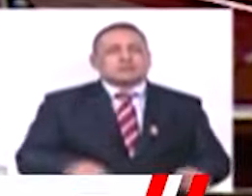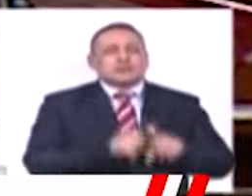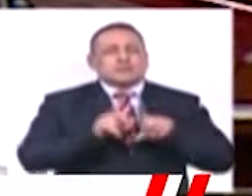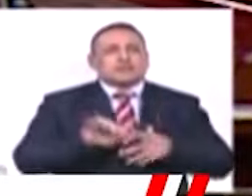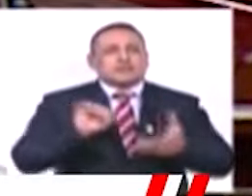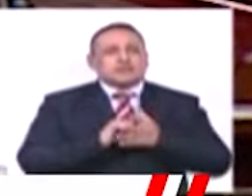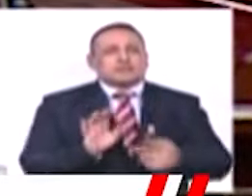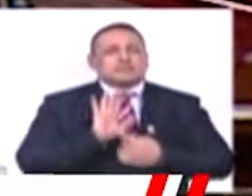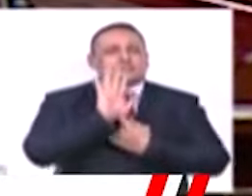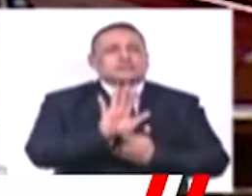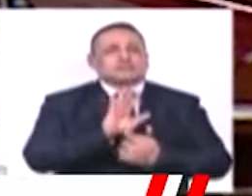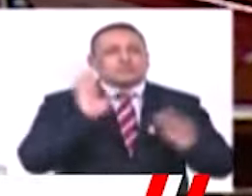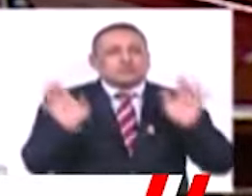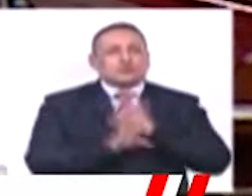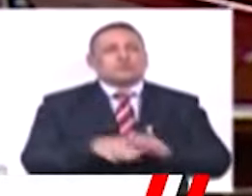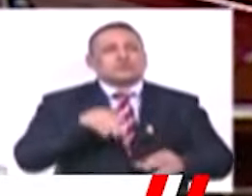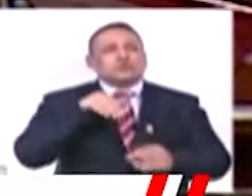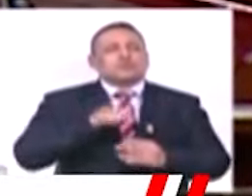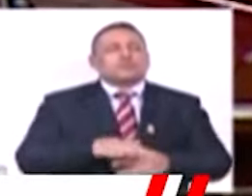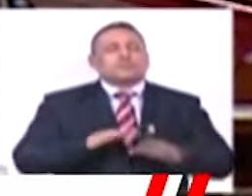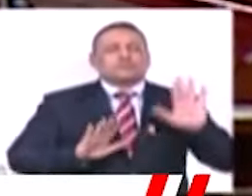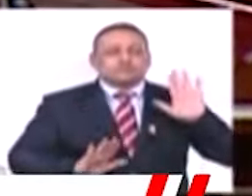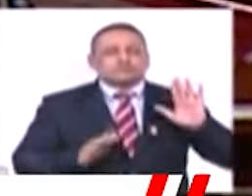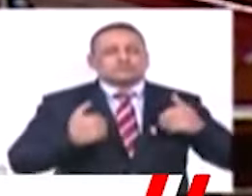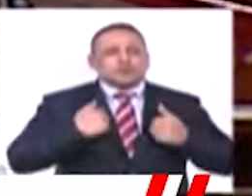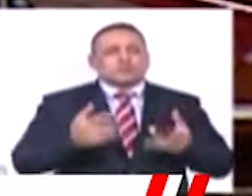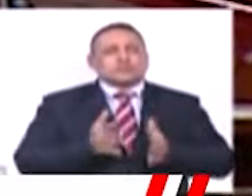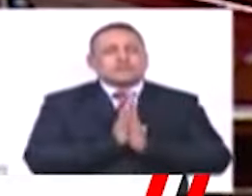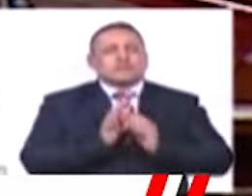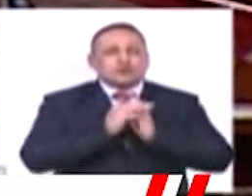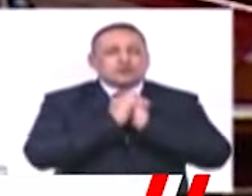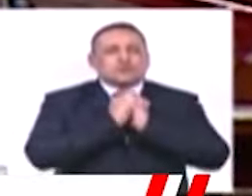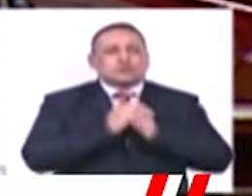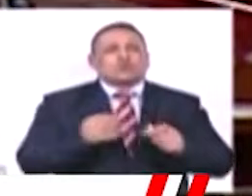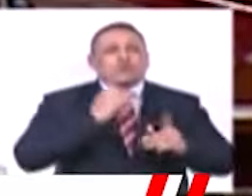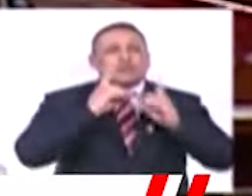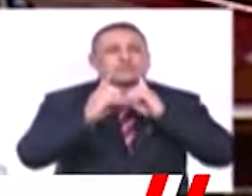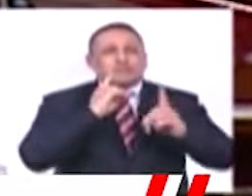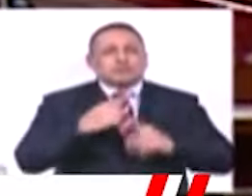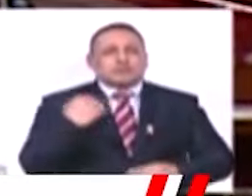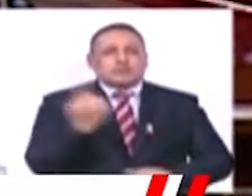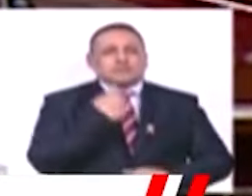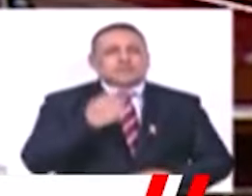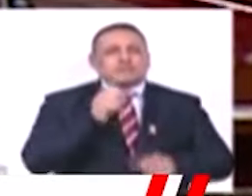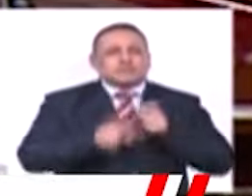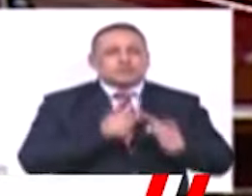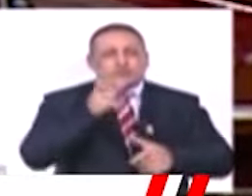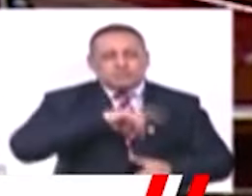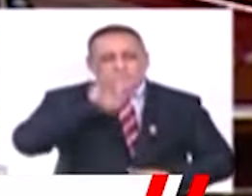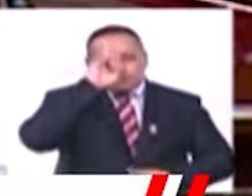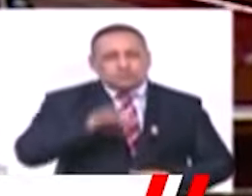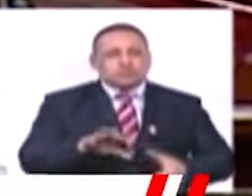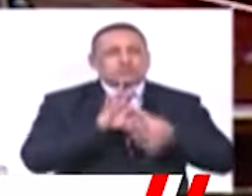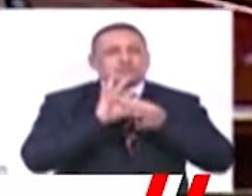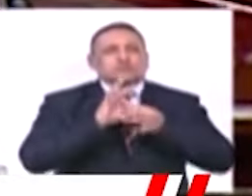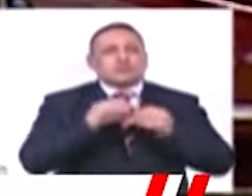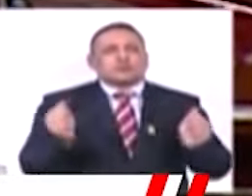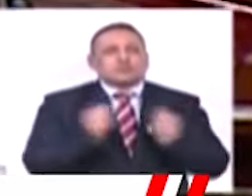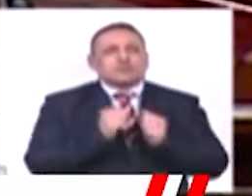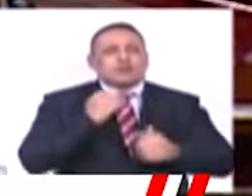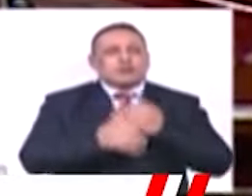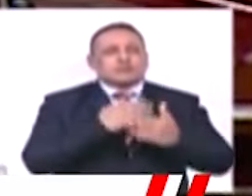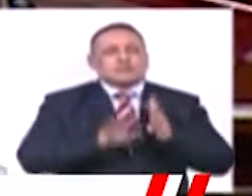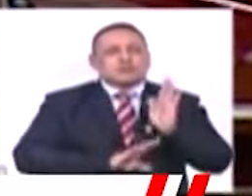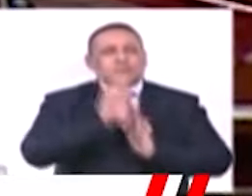que formula votos para que a través del diálogo nacional todos los peruanos nos unamos para